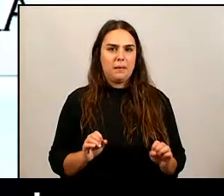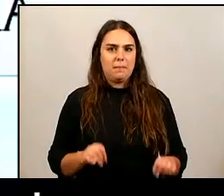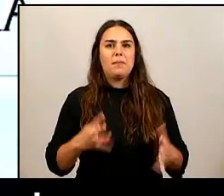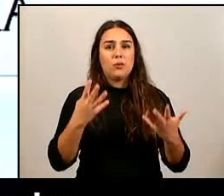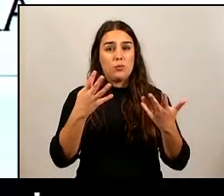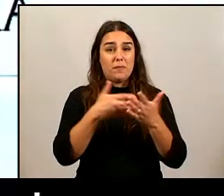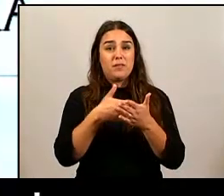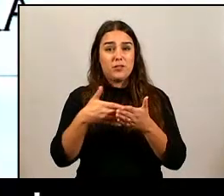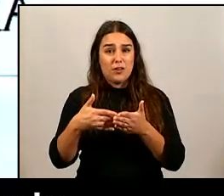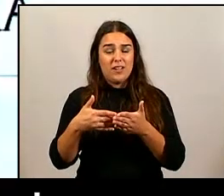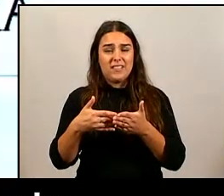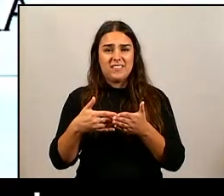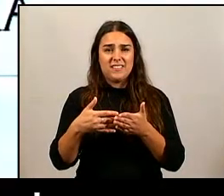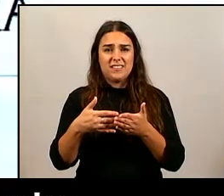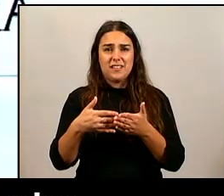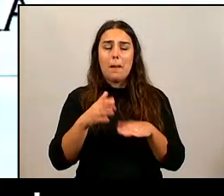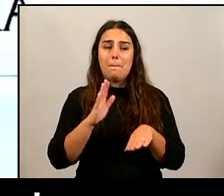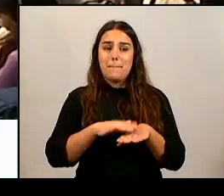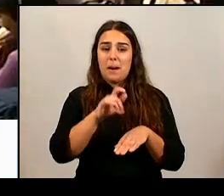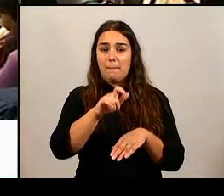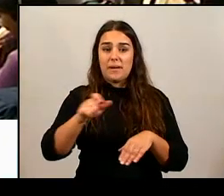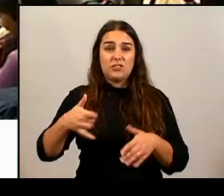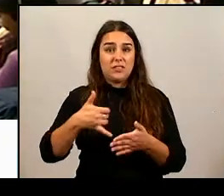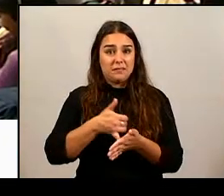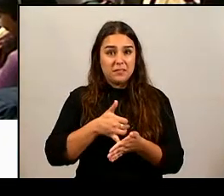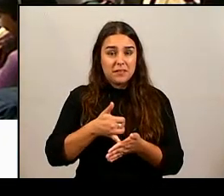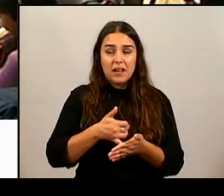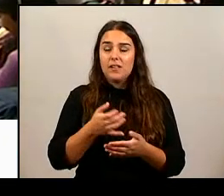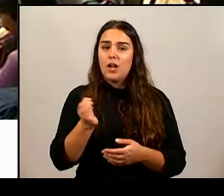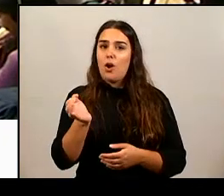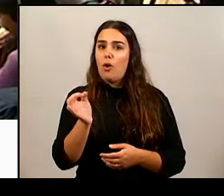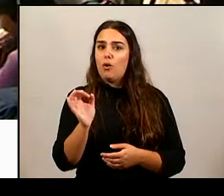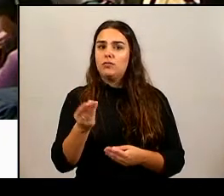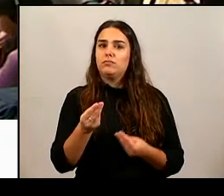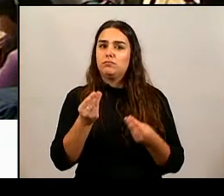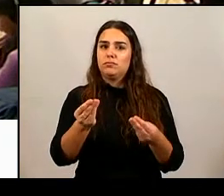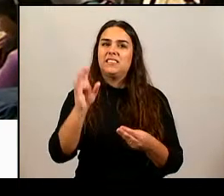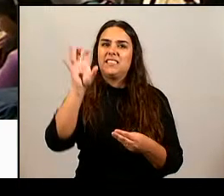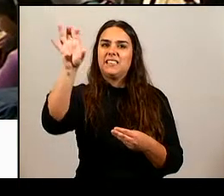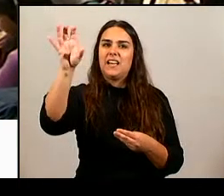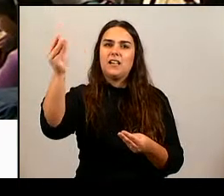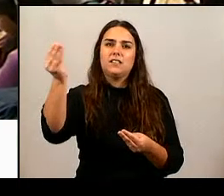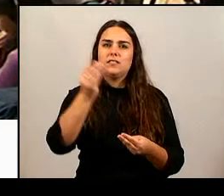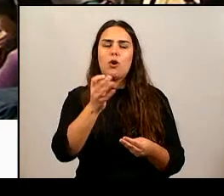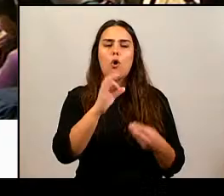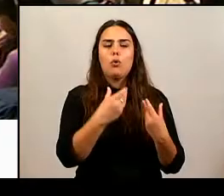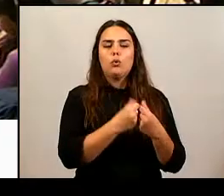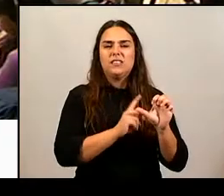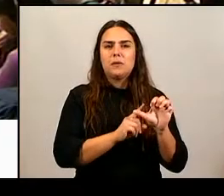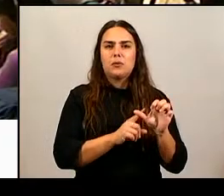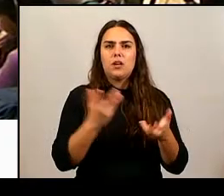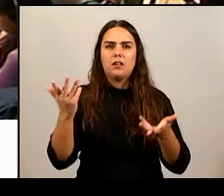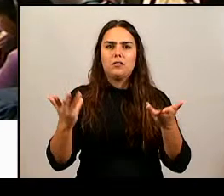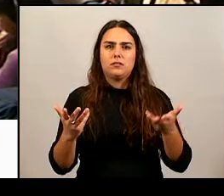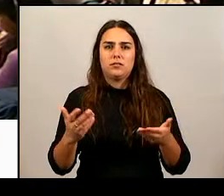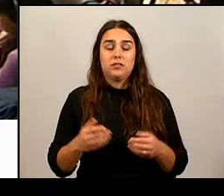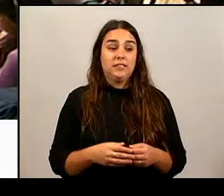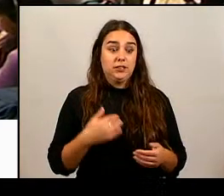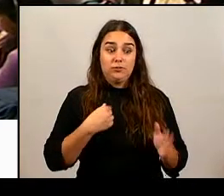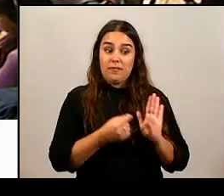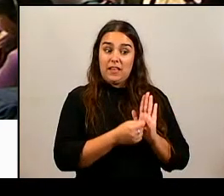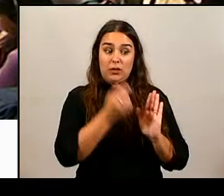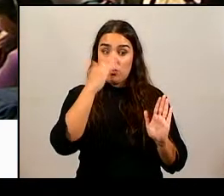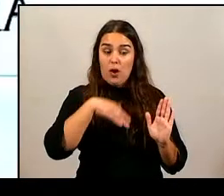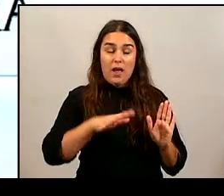que hay para personas especialmente vulnerables, ¿eso es aportación estatal o es aportación de la Junta de Extremadura? Pues no tengo yo aquí el dato.